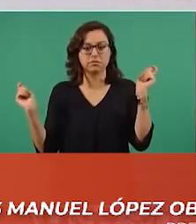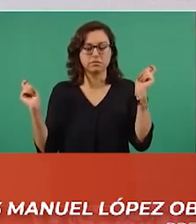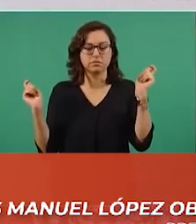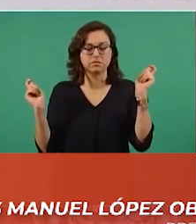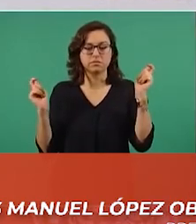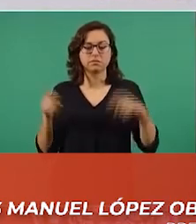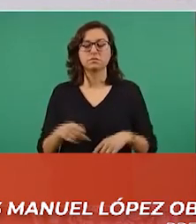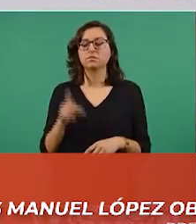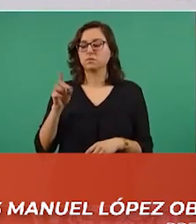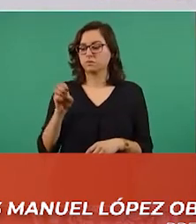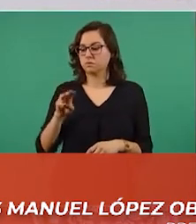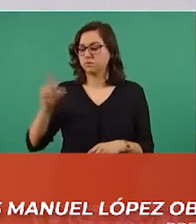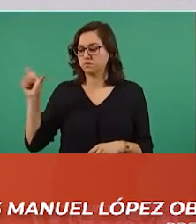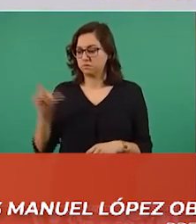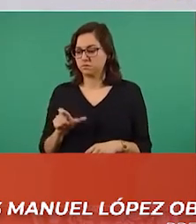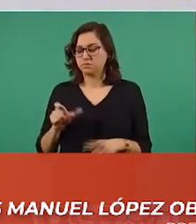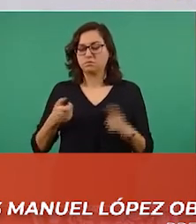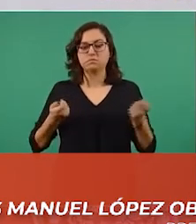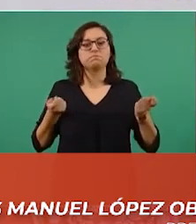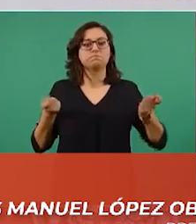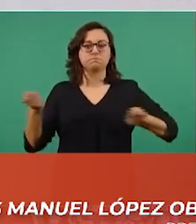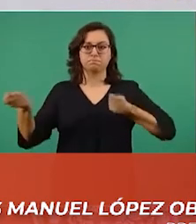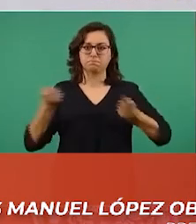Que Pemex tenga la rectoría